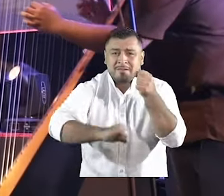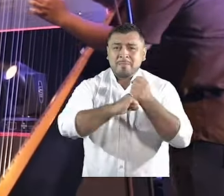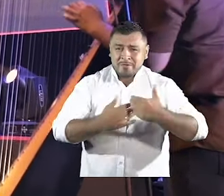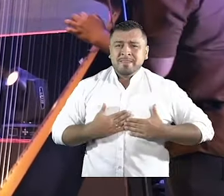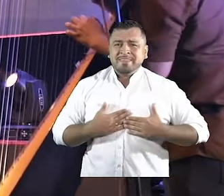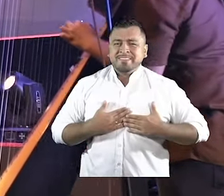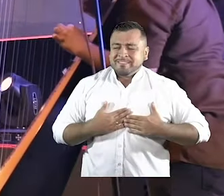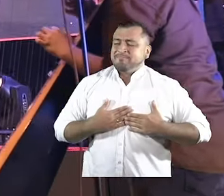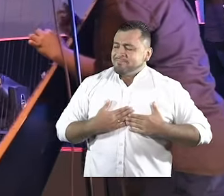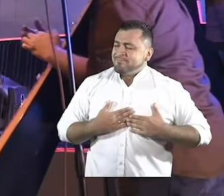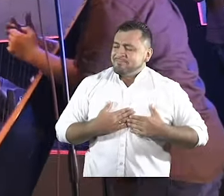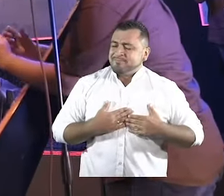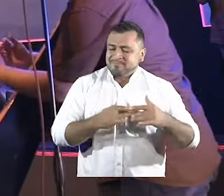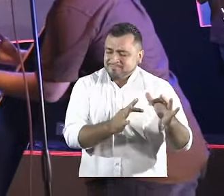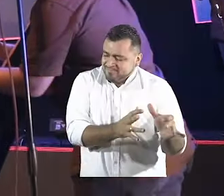mi talento.